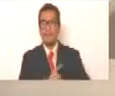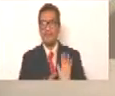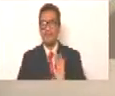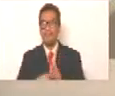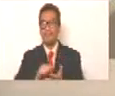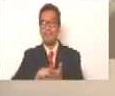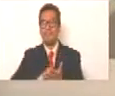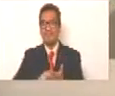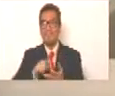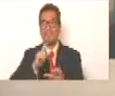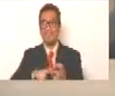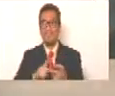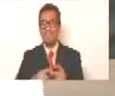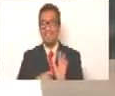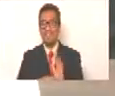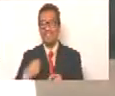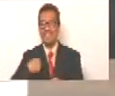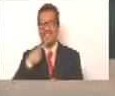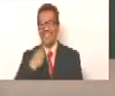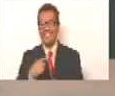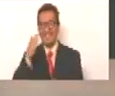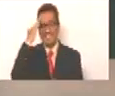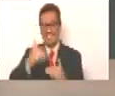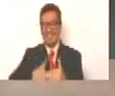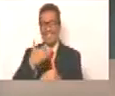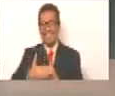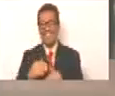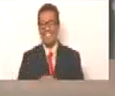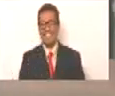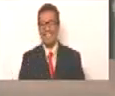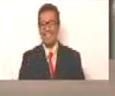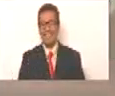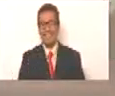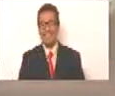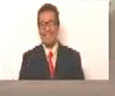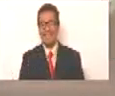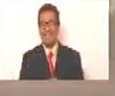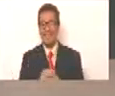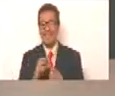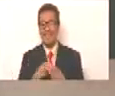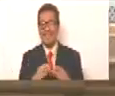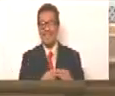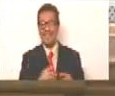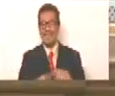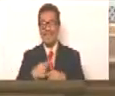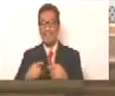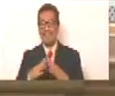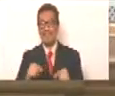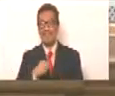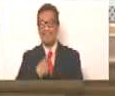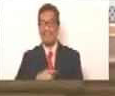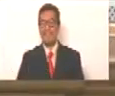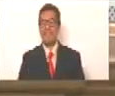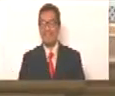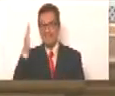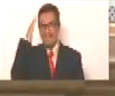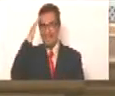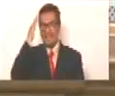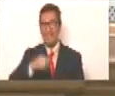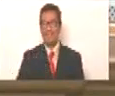quedando redactado de la manera siguiente: epígrafe, impuestos a la producción. Es todo, señor presidente. En consideración, el epígrafe.